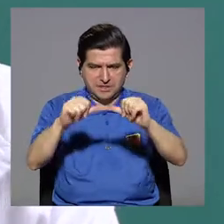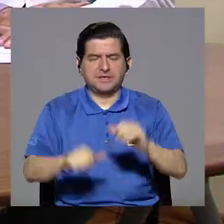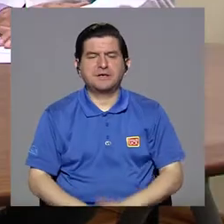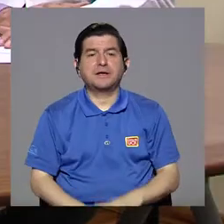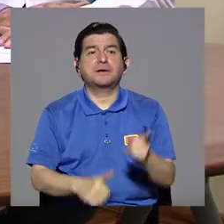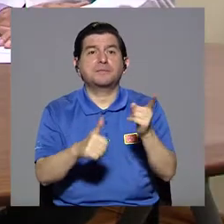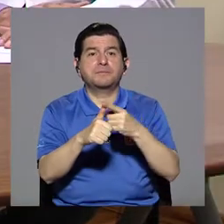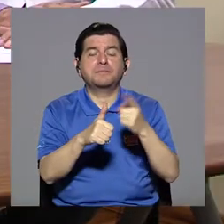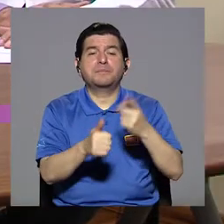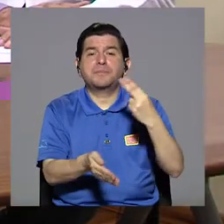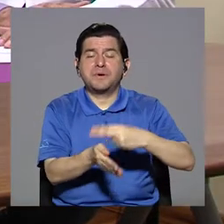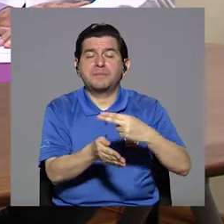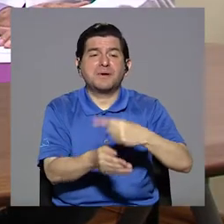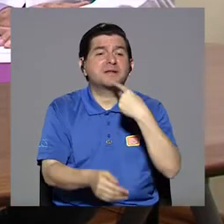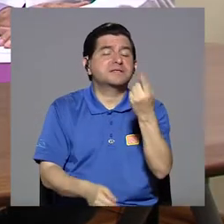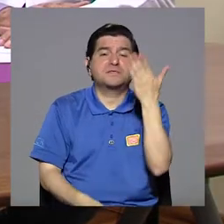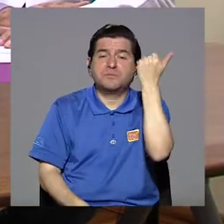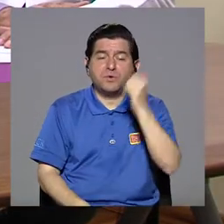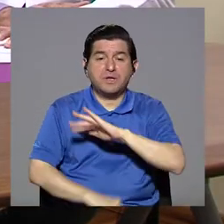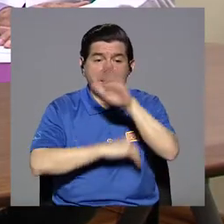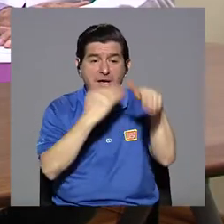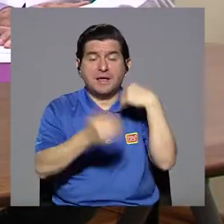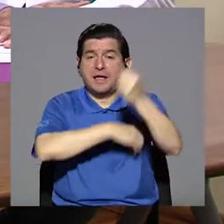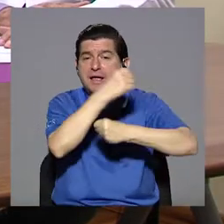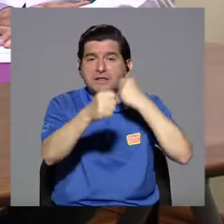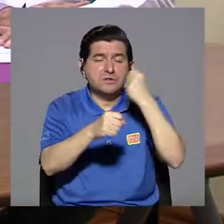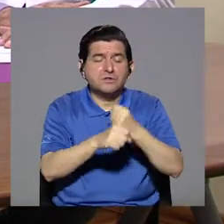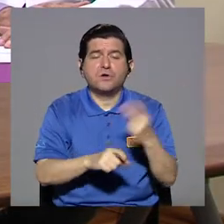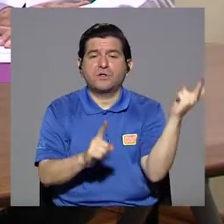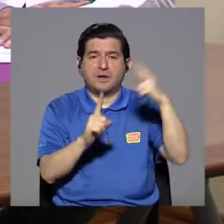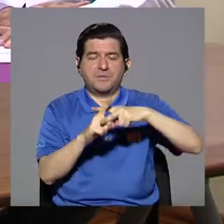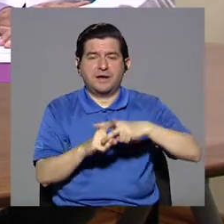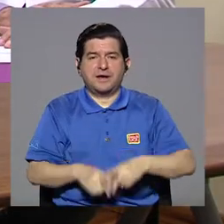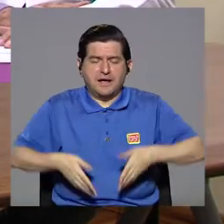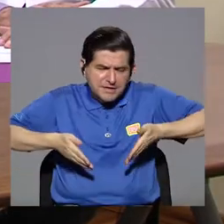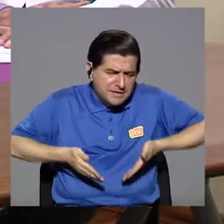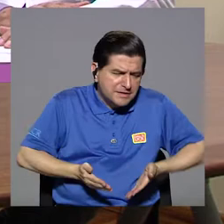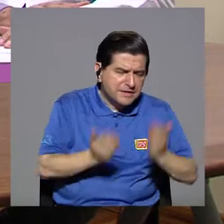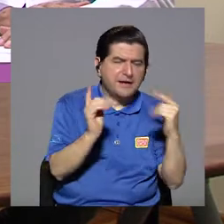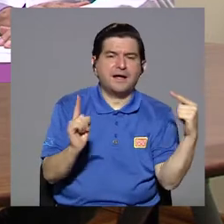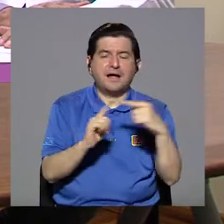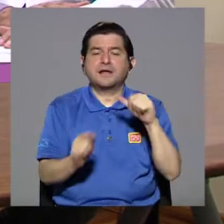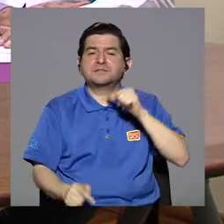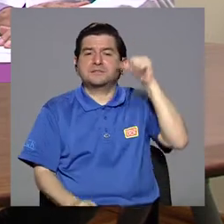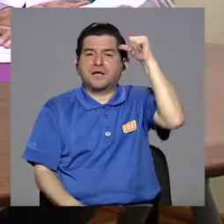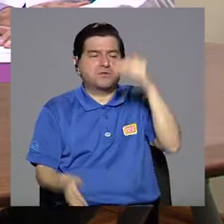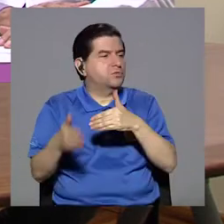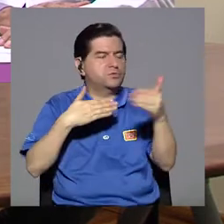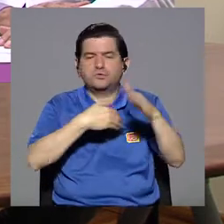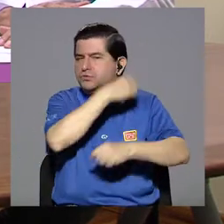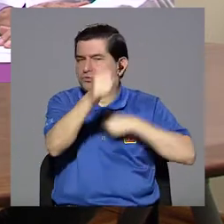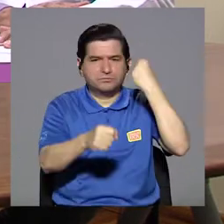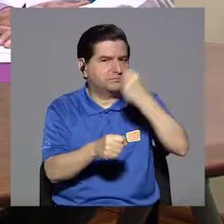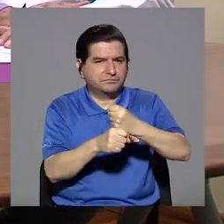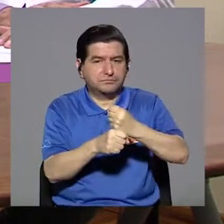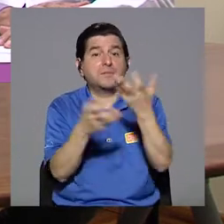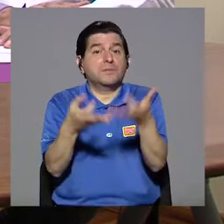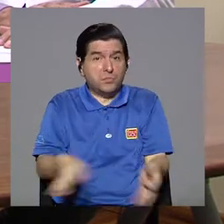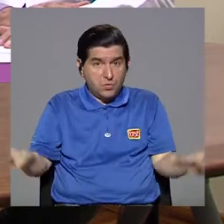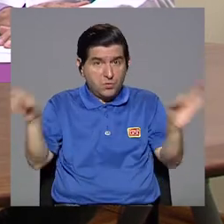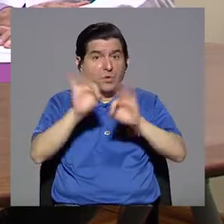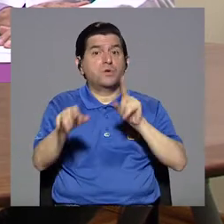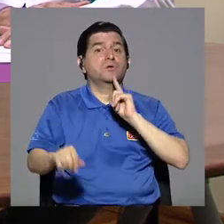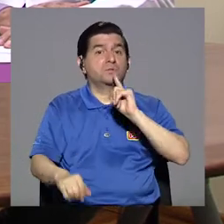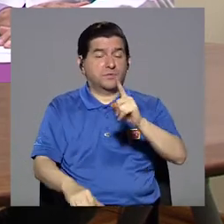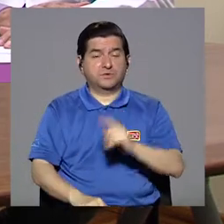decimos que fuimos el primer hospital porque lo implementamos en todas las edades desde recién nacidos hasta adultos de cualquier edad y esto es importante